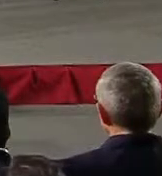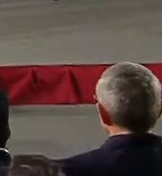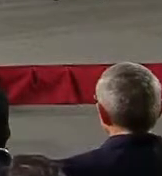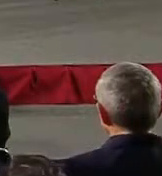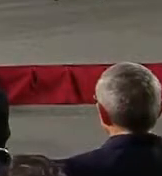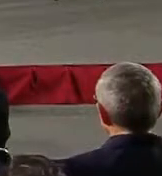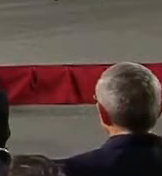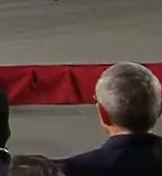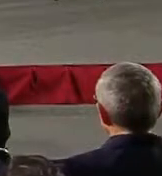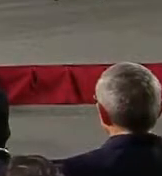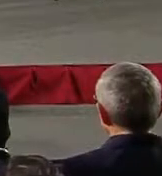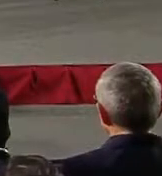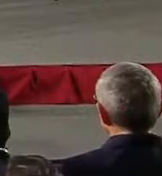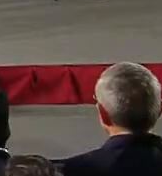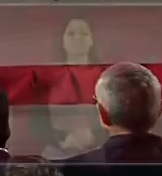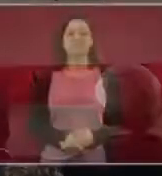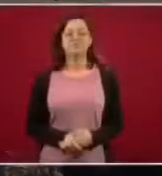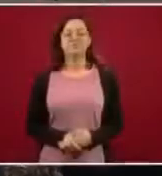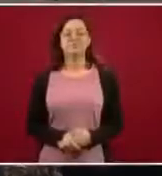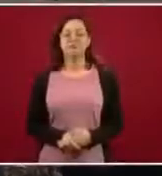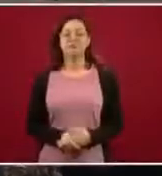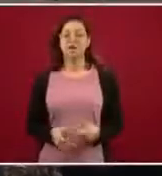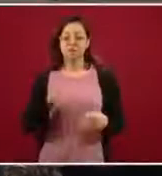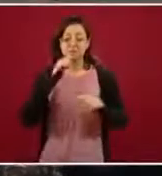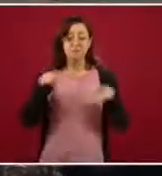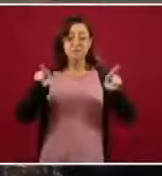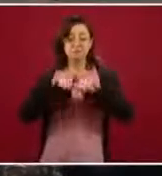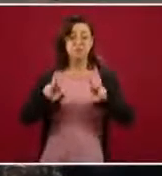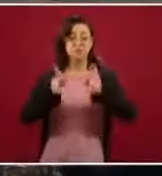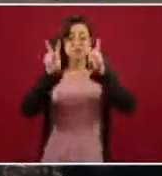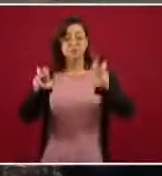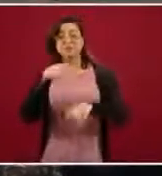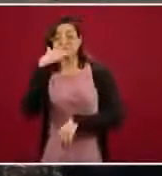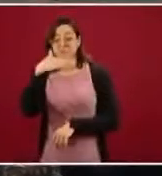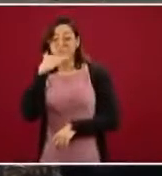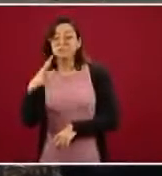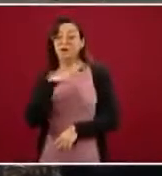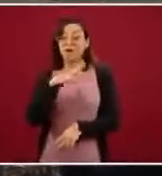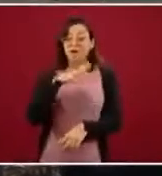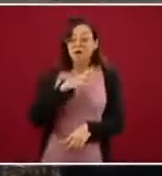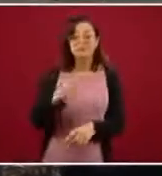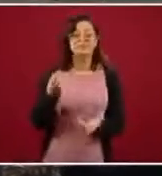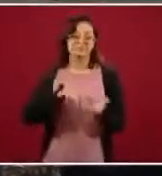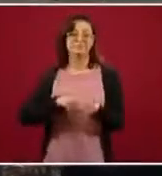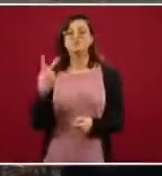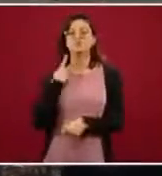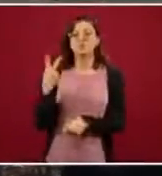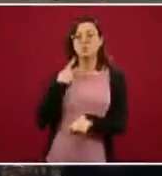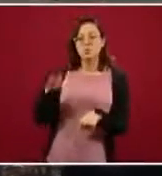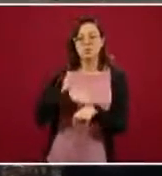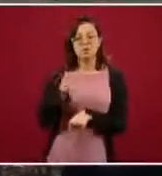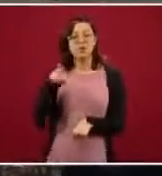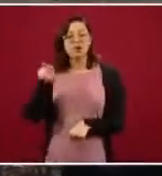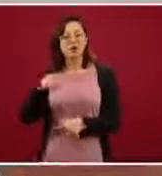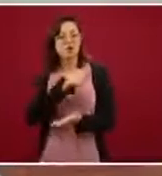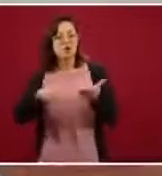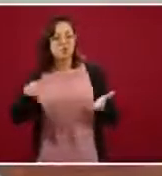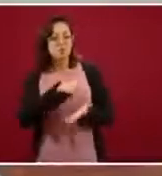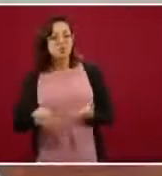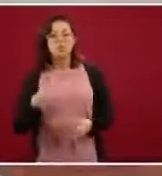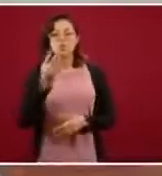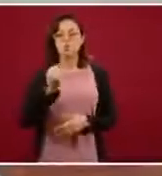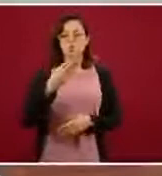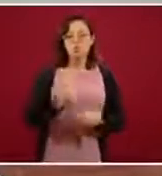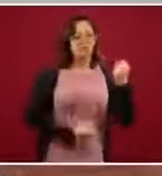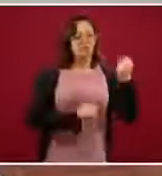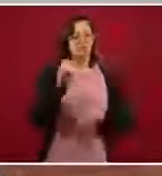de corrupción de naturaleza política en razón de que los gastos que tiene, por ejemplo, la adquisición de 9 autos por 3.2 millones de pesos